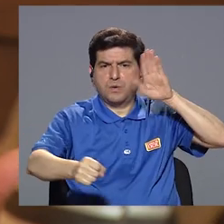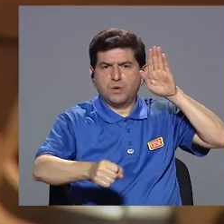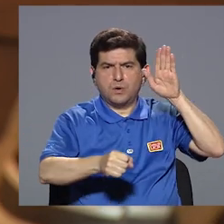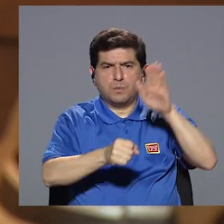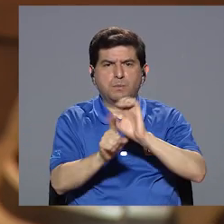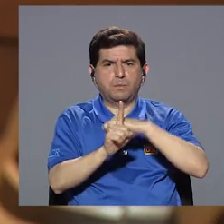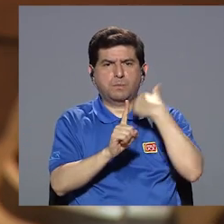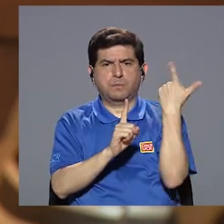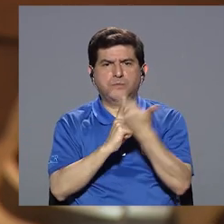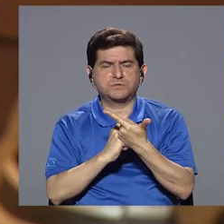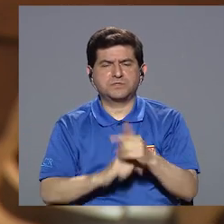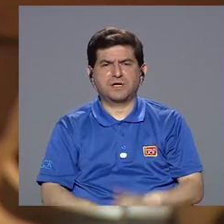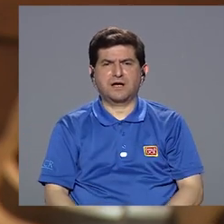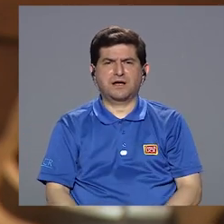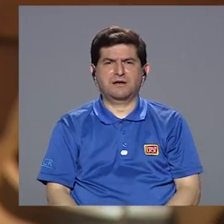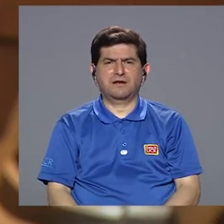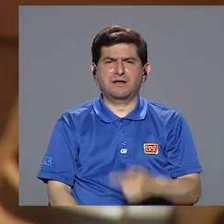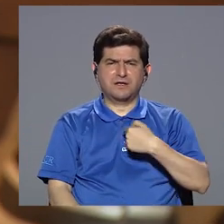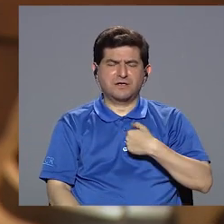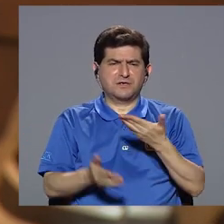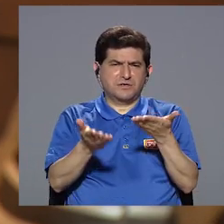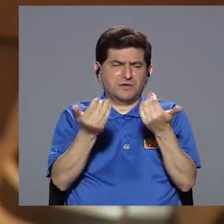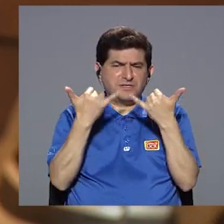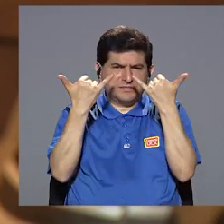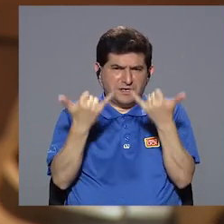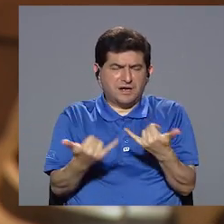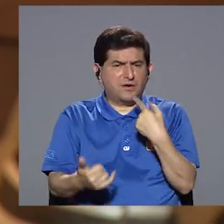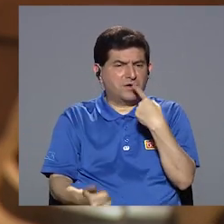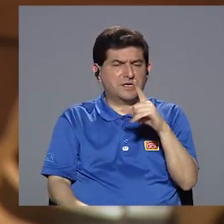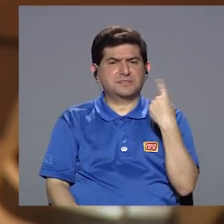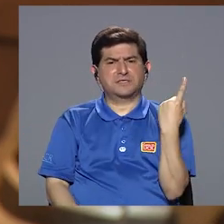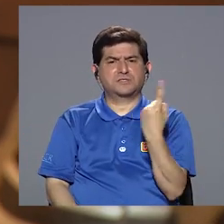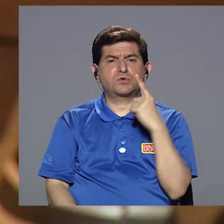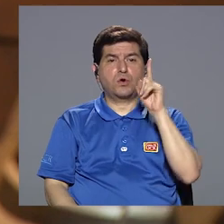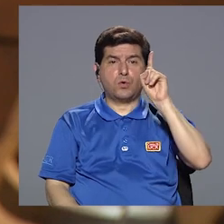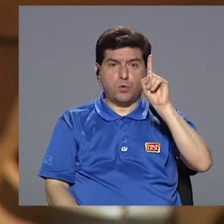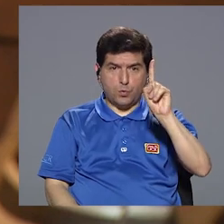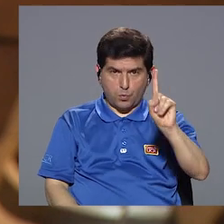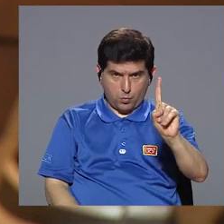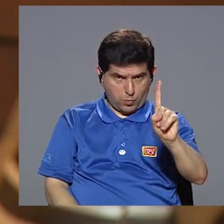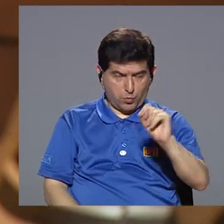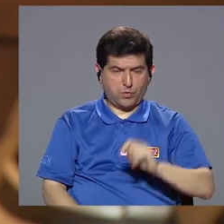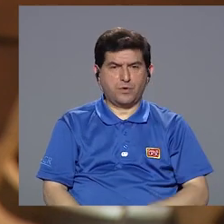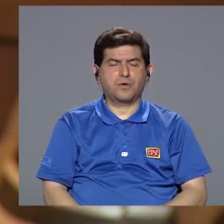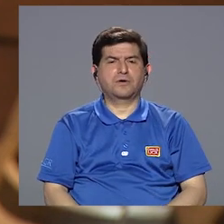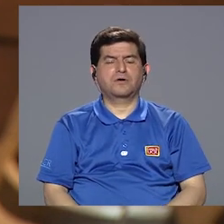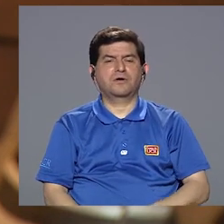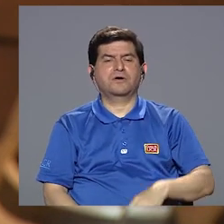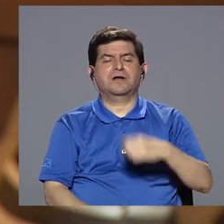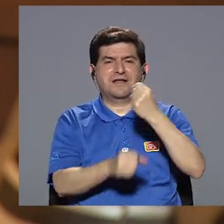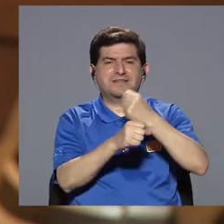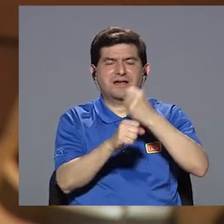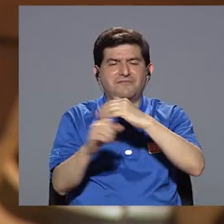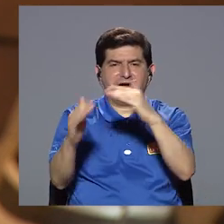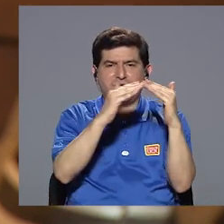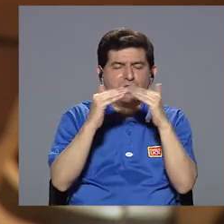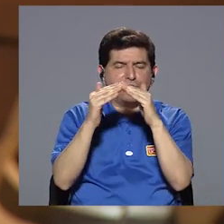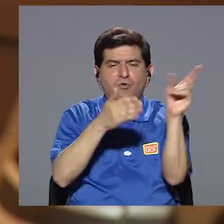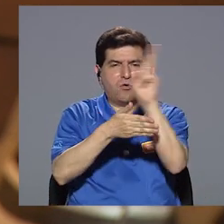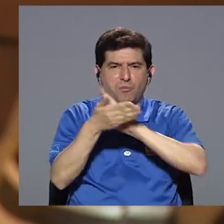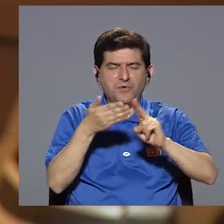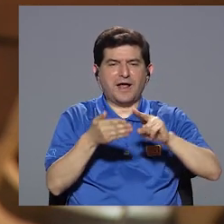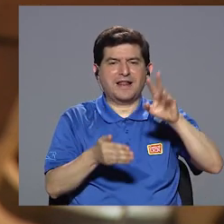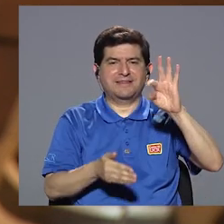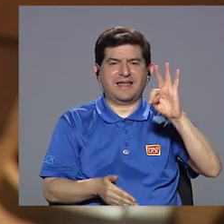transmite ese compromiso social yo quisiera mencionar en este momento quizás sólo uno que es el trabajo comunal